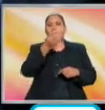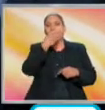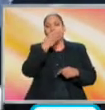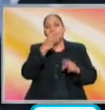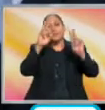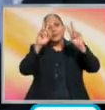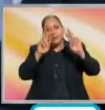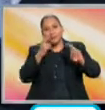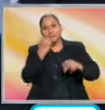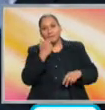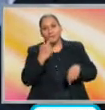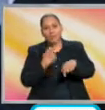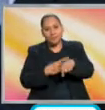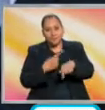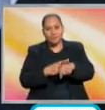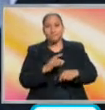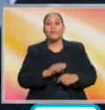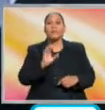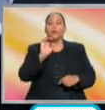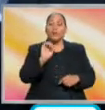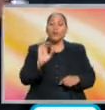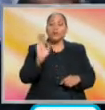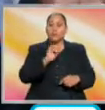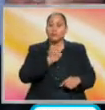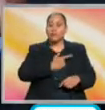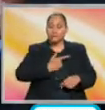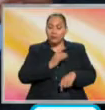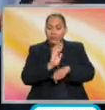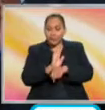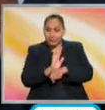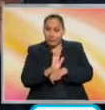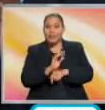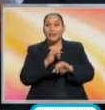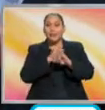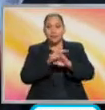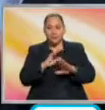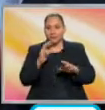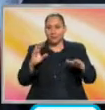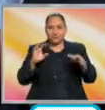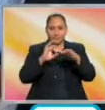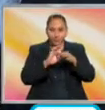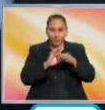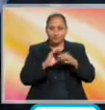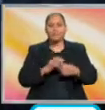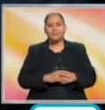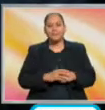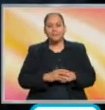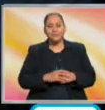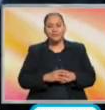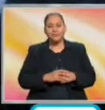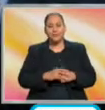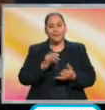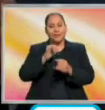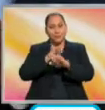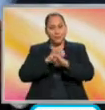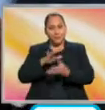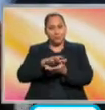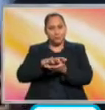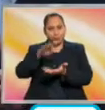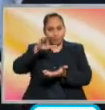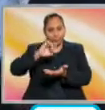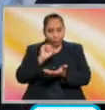con relación a la diabetes. O que le gusta ir al cine, entonces información correlativa. Entonces va concentrando toda esa